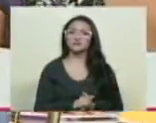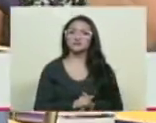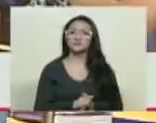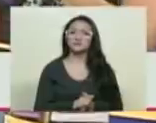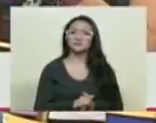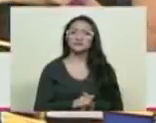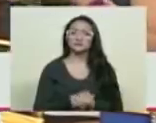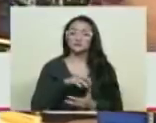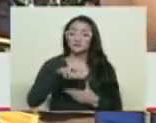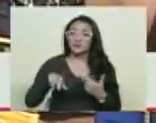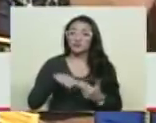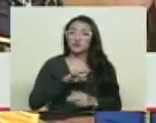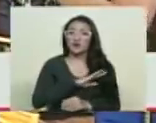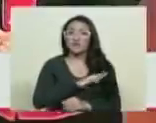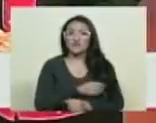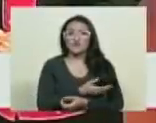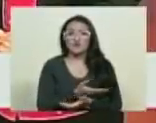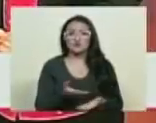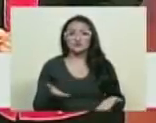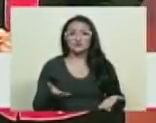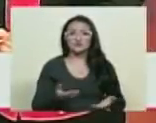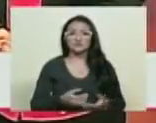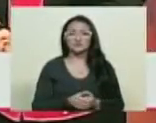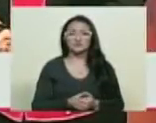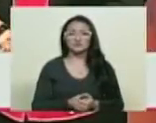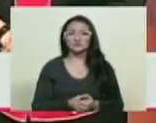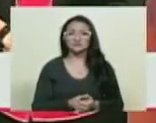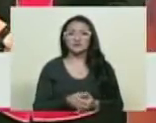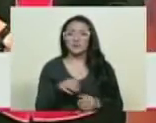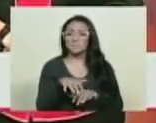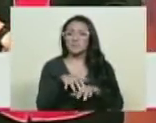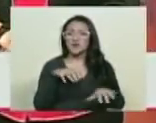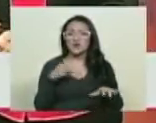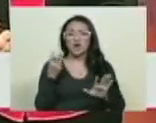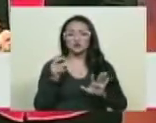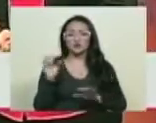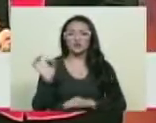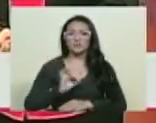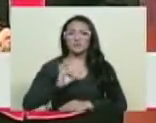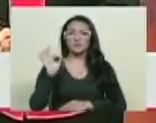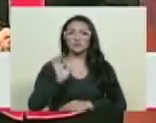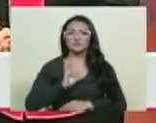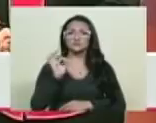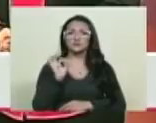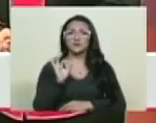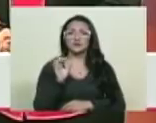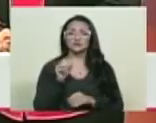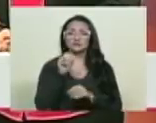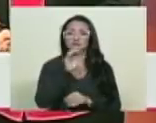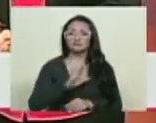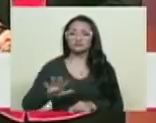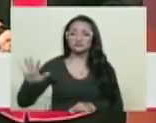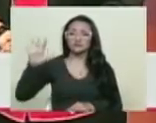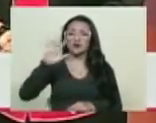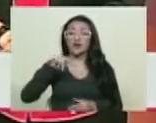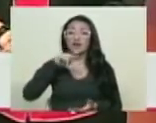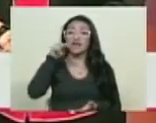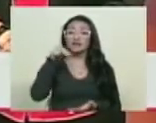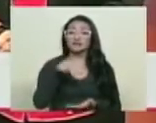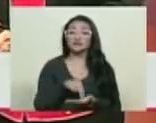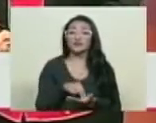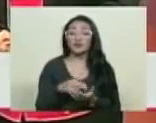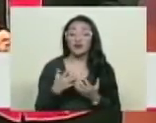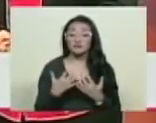revolucionarias en la gran mayoría del 80% del territorio nacional que se pintó rojo